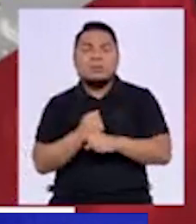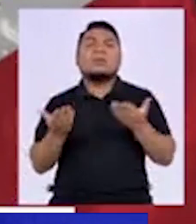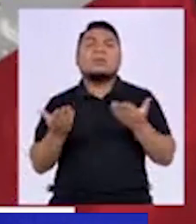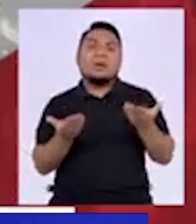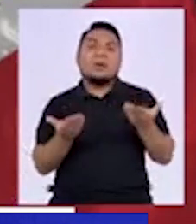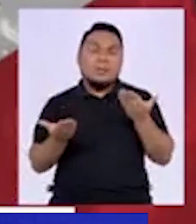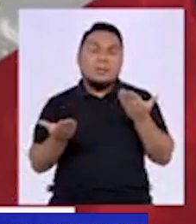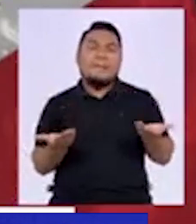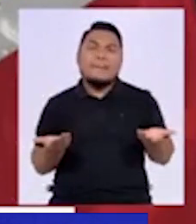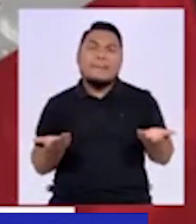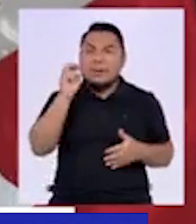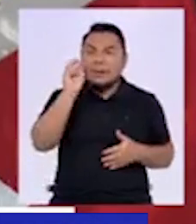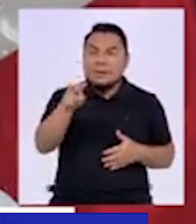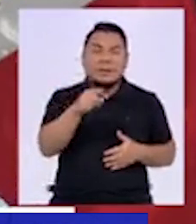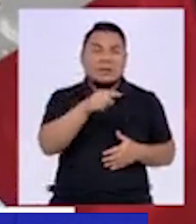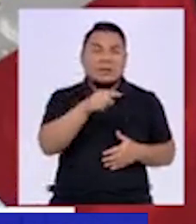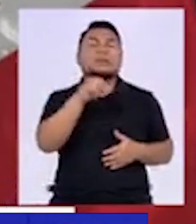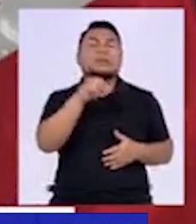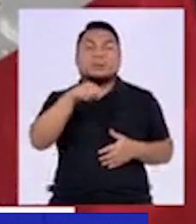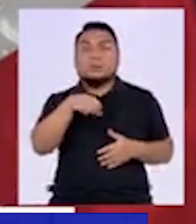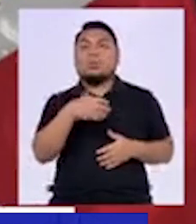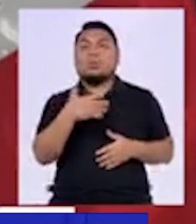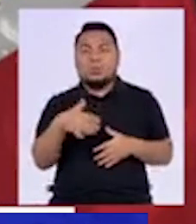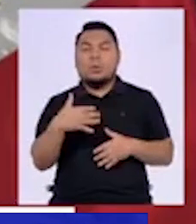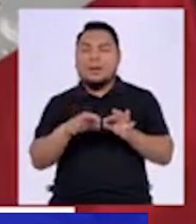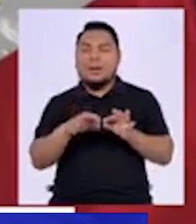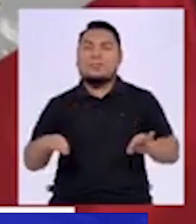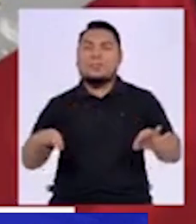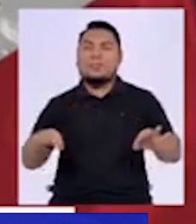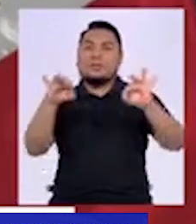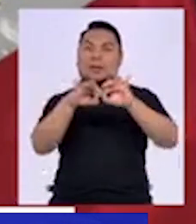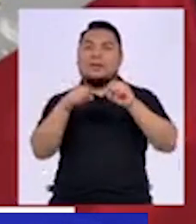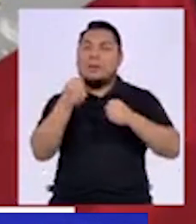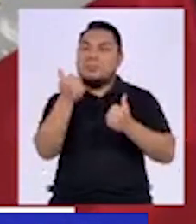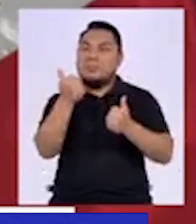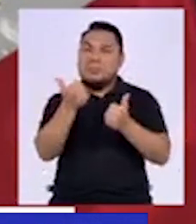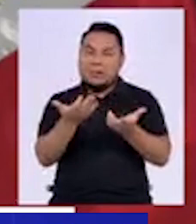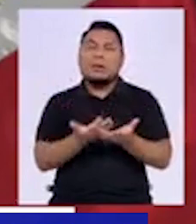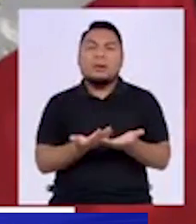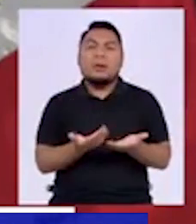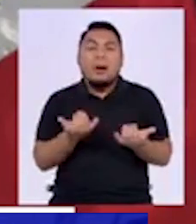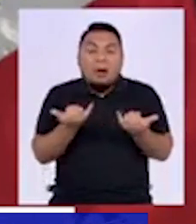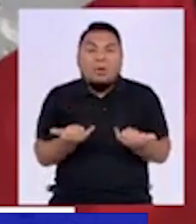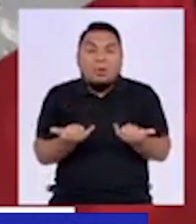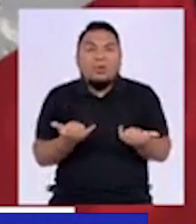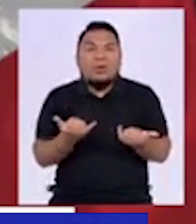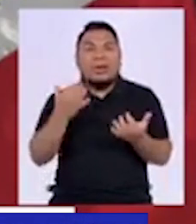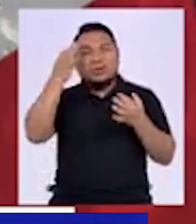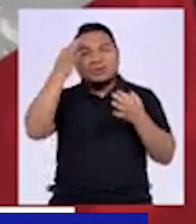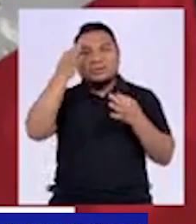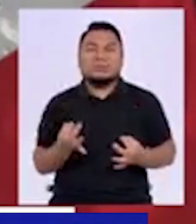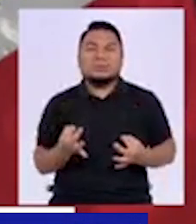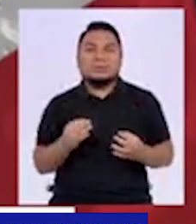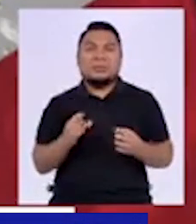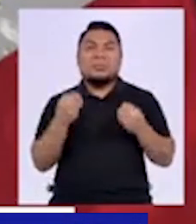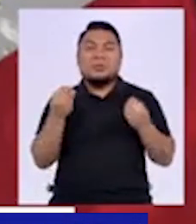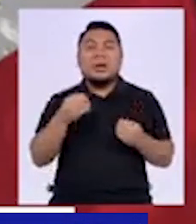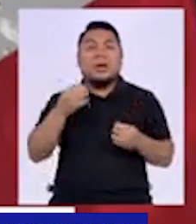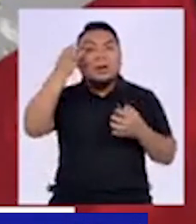no verse que eran tan importantes. Es el momento donde hay que tomar decisiones, porque una decisión